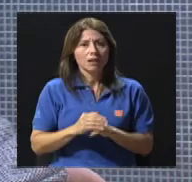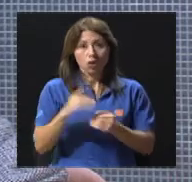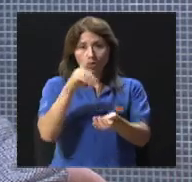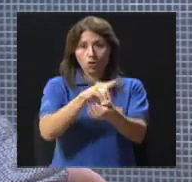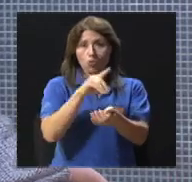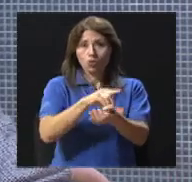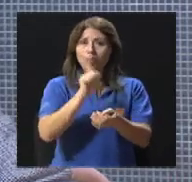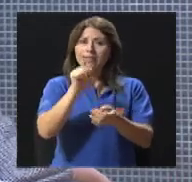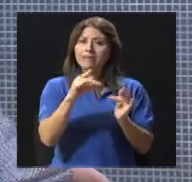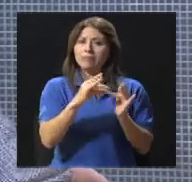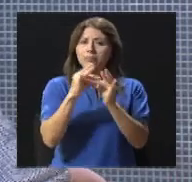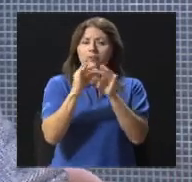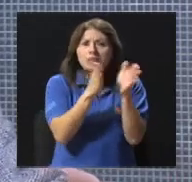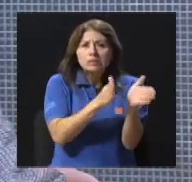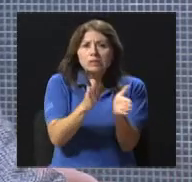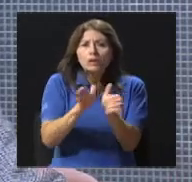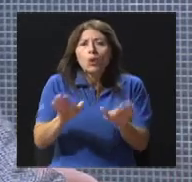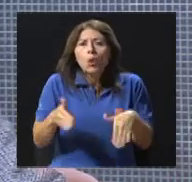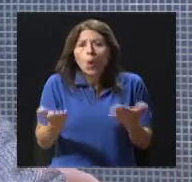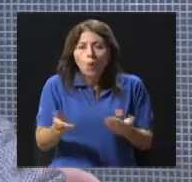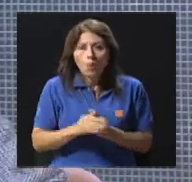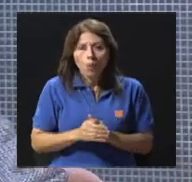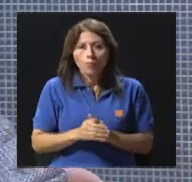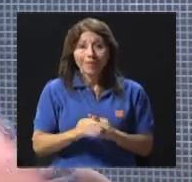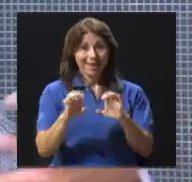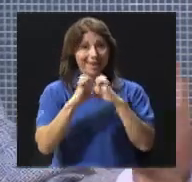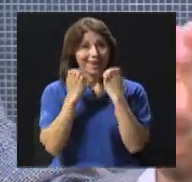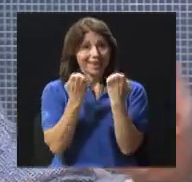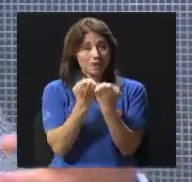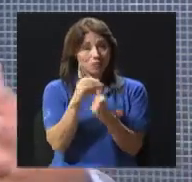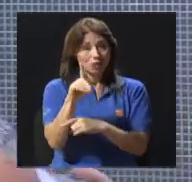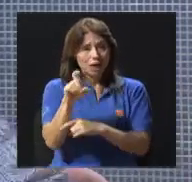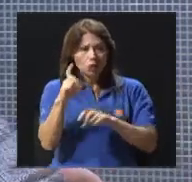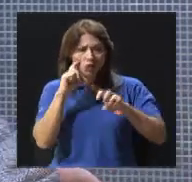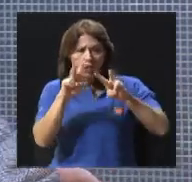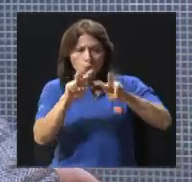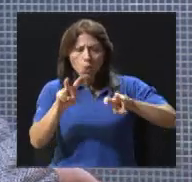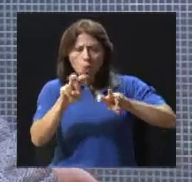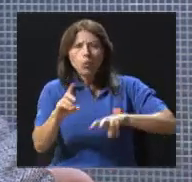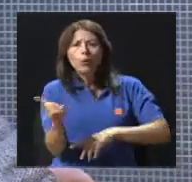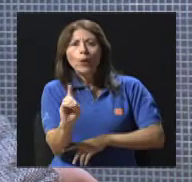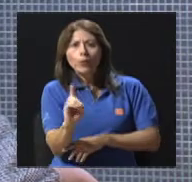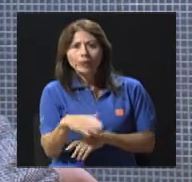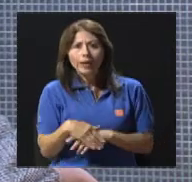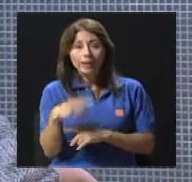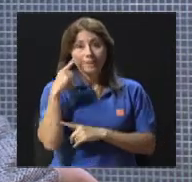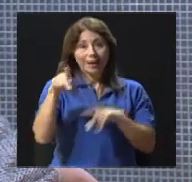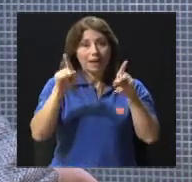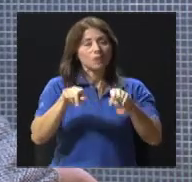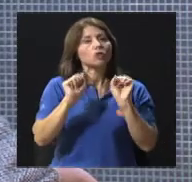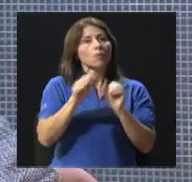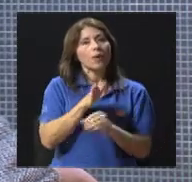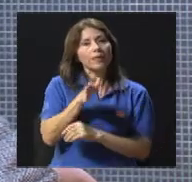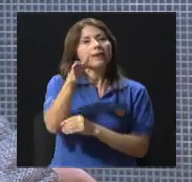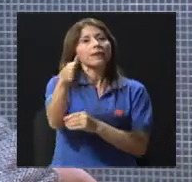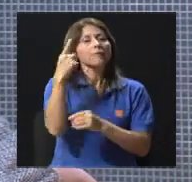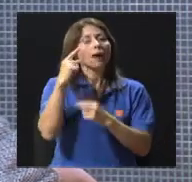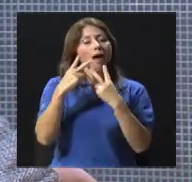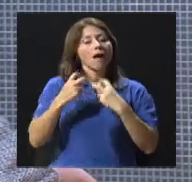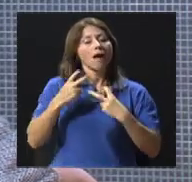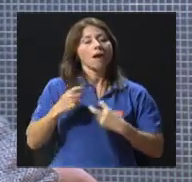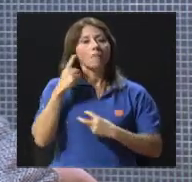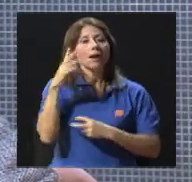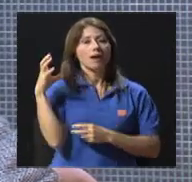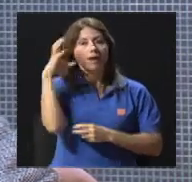cuáles campos, dónde hay que colocar los equipos de diagnóstico para que las personas puedan acceder en forma oportuna a descartar la presencia o no de un